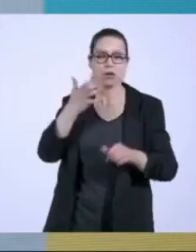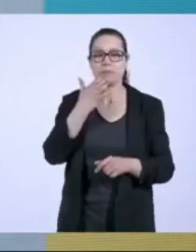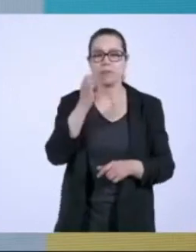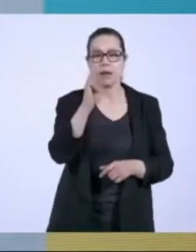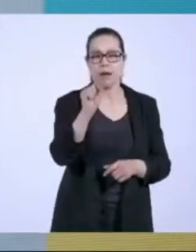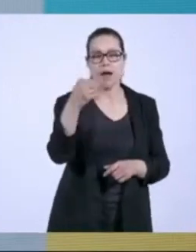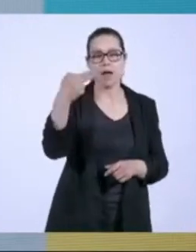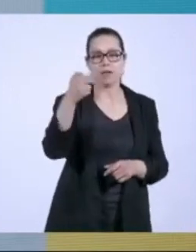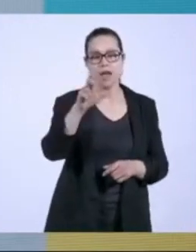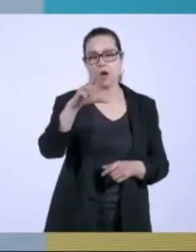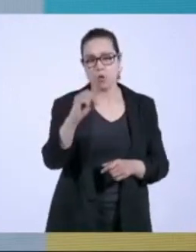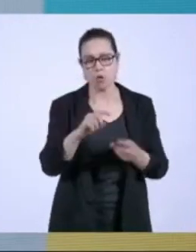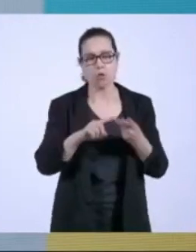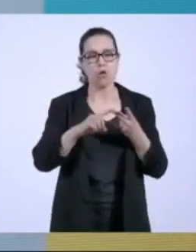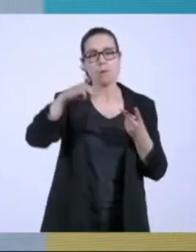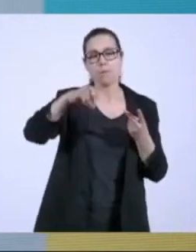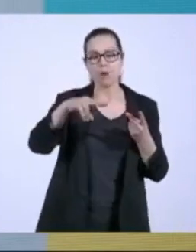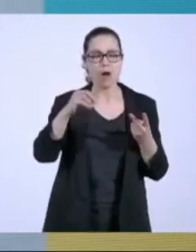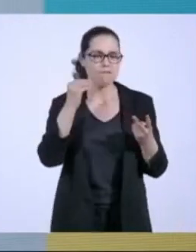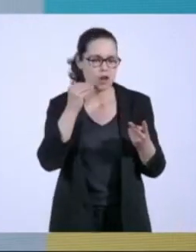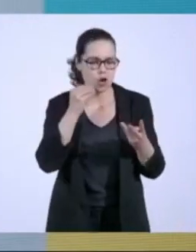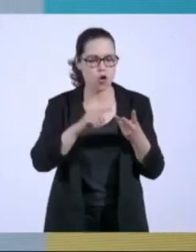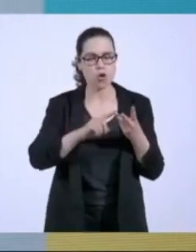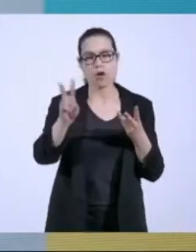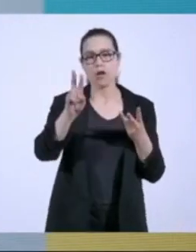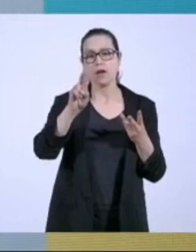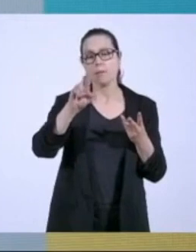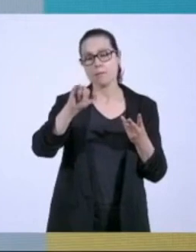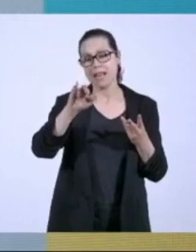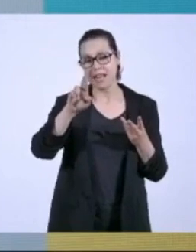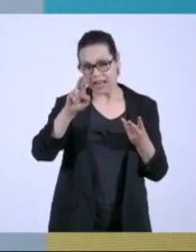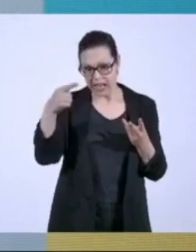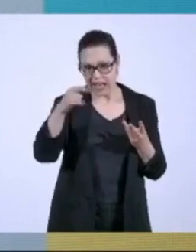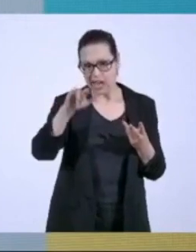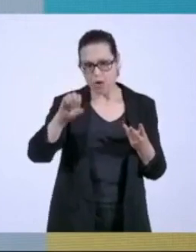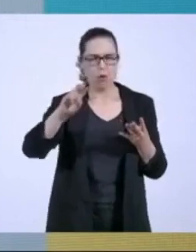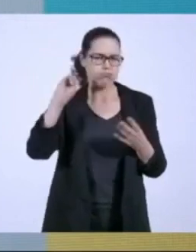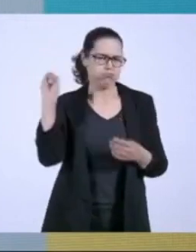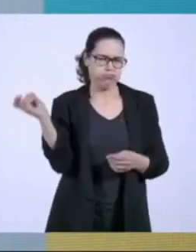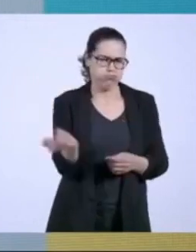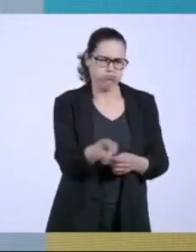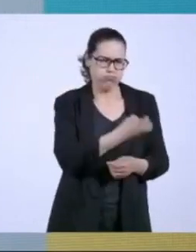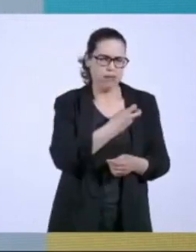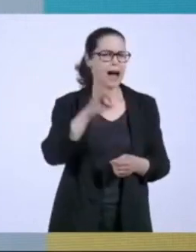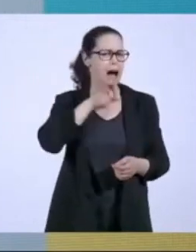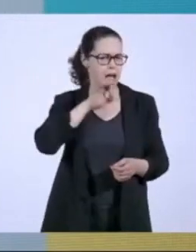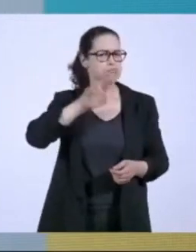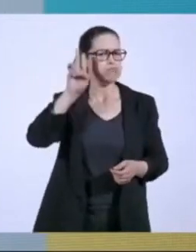Luis Casado, Manuel Ferrol, Virgilio Vieitez, José Suárez e tantos